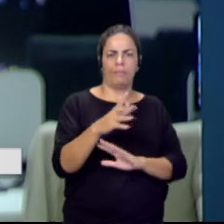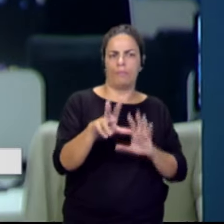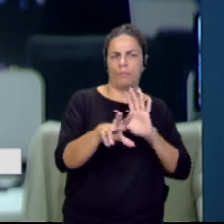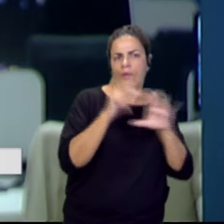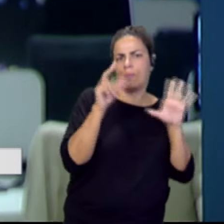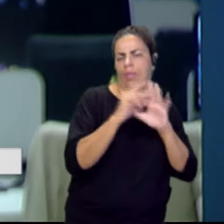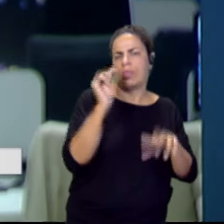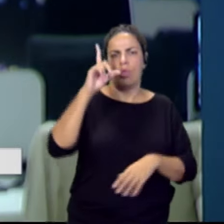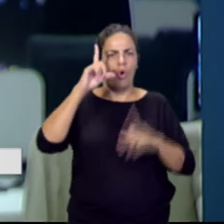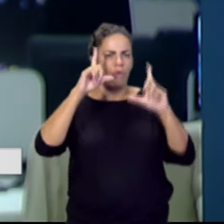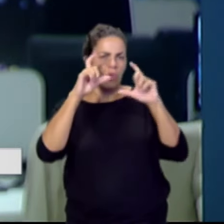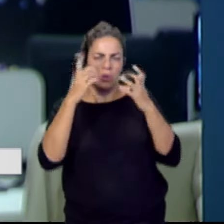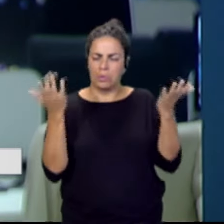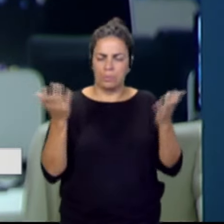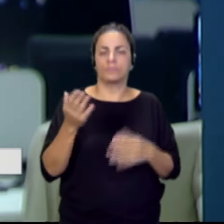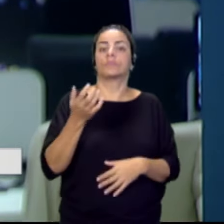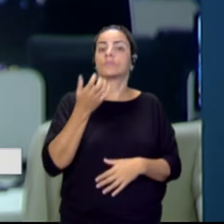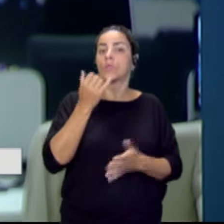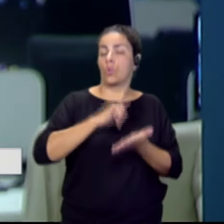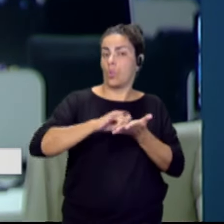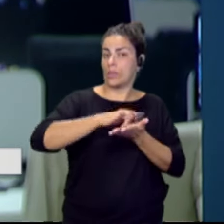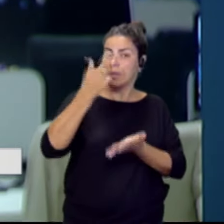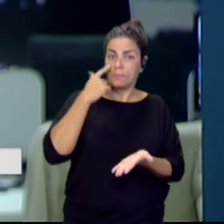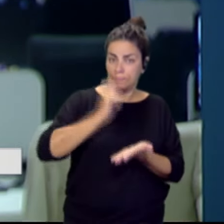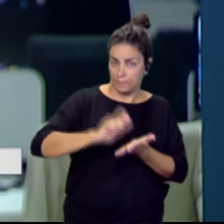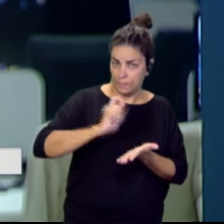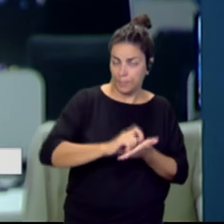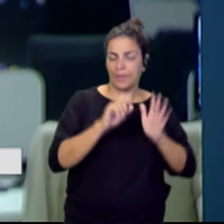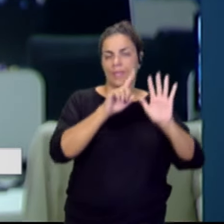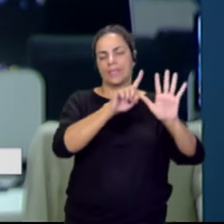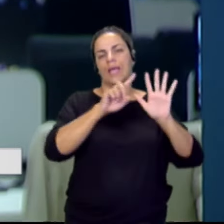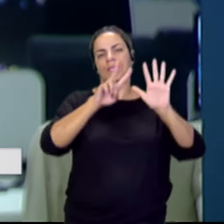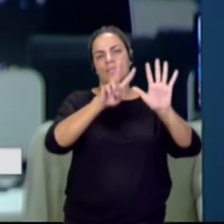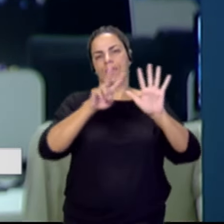algo curioso, apunten nuestro número de WhatsApp, que es el